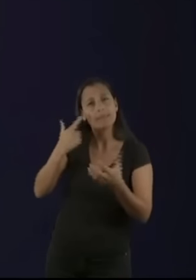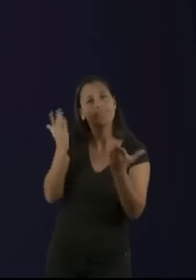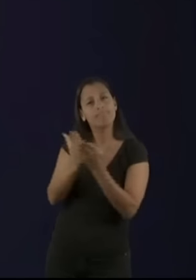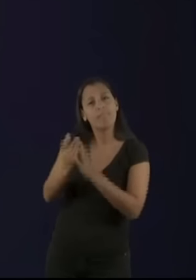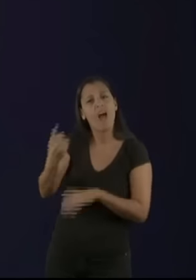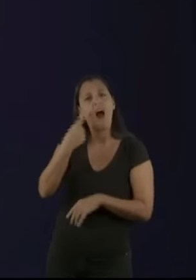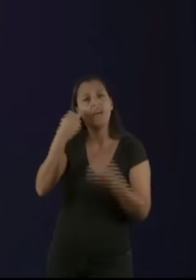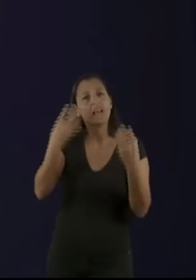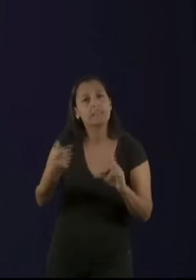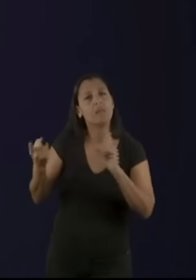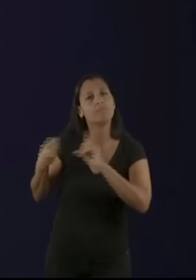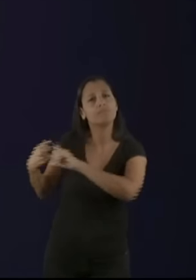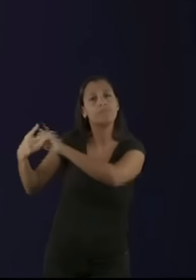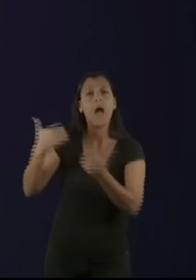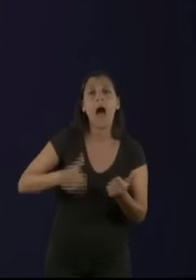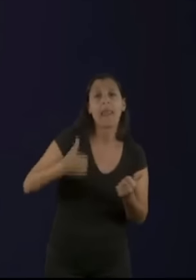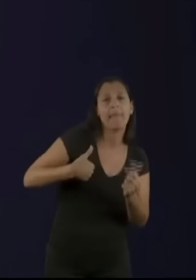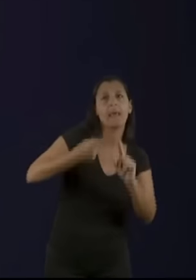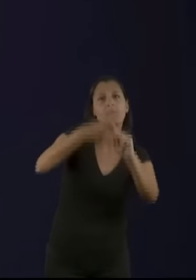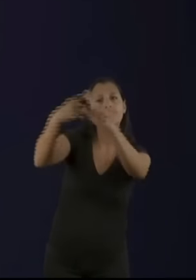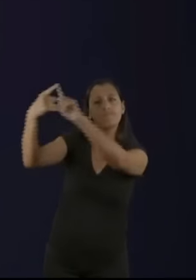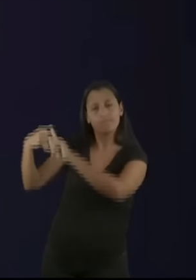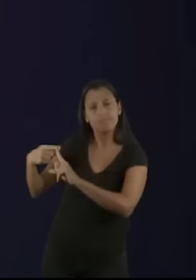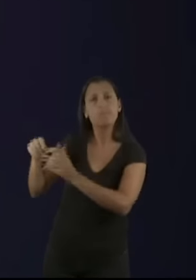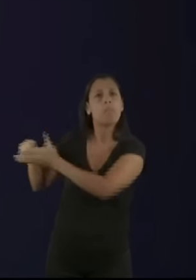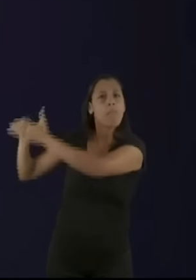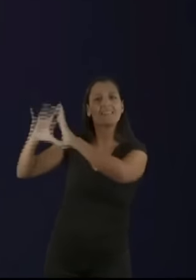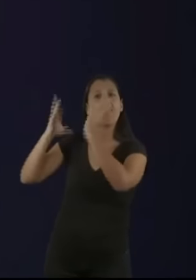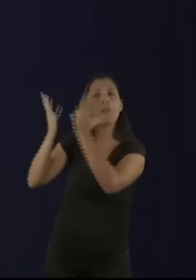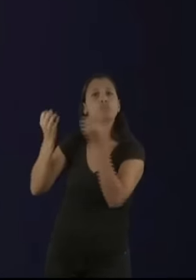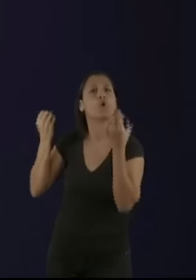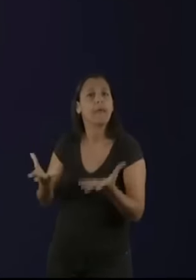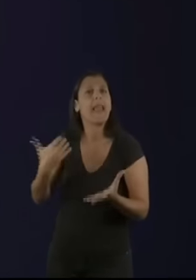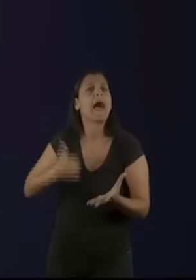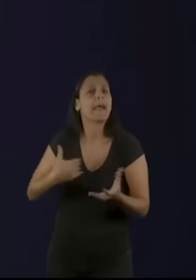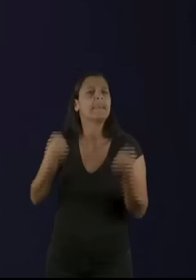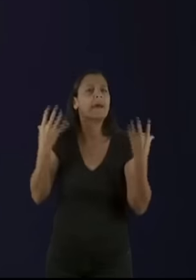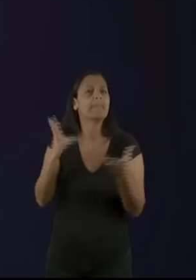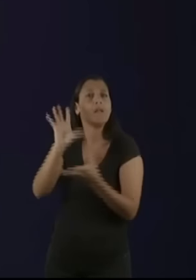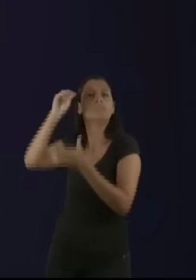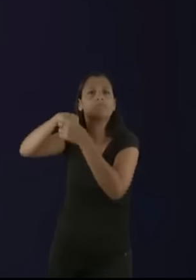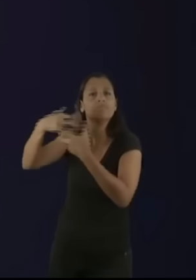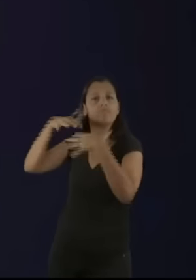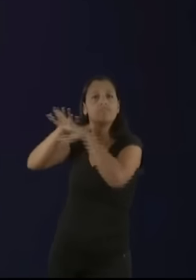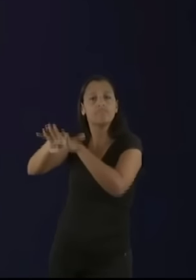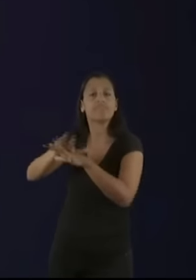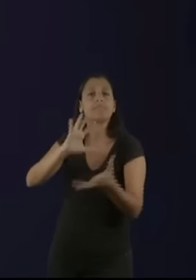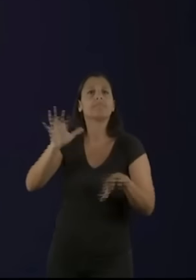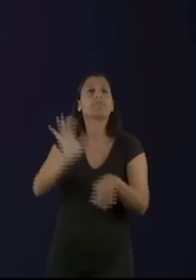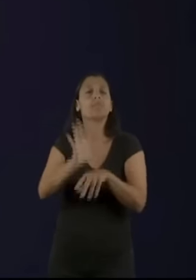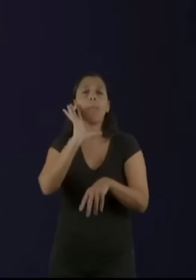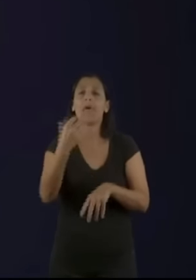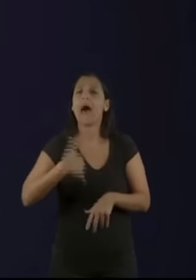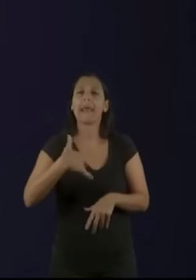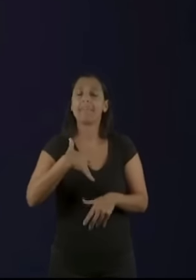relación con el resto de los países del mundo y como Argentina efectivamente ha cambiado su postura en